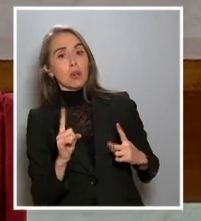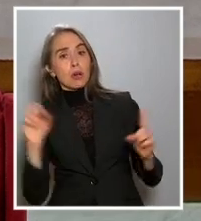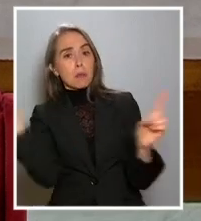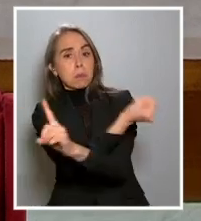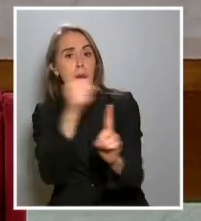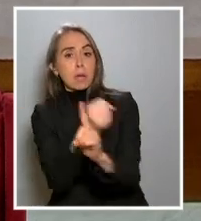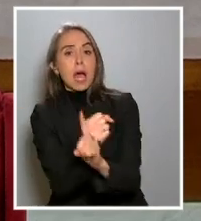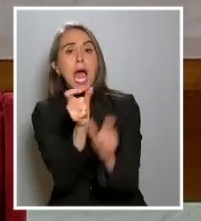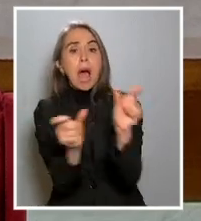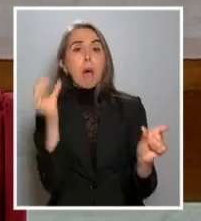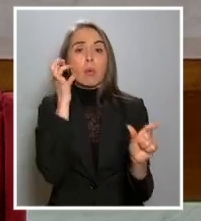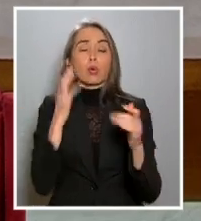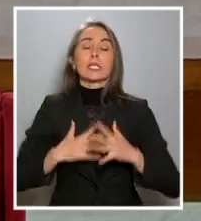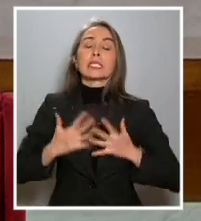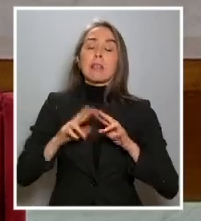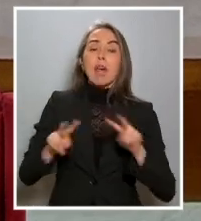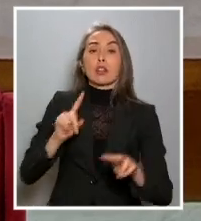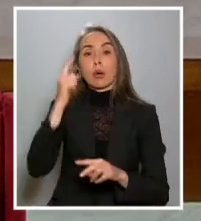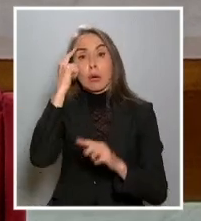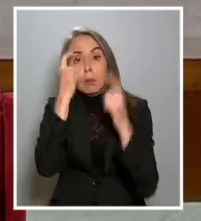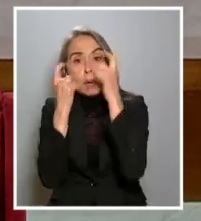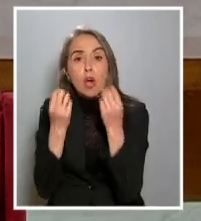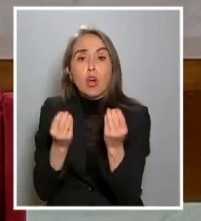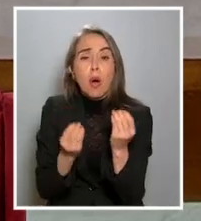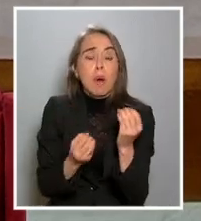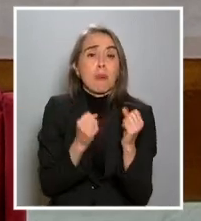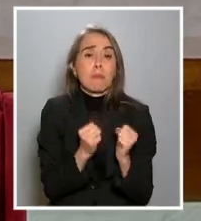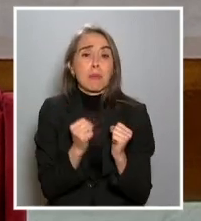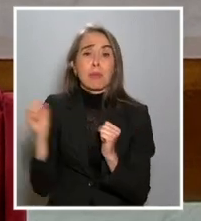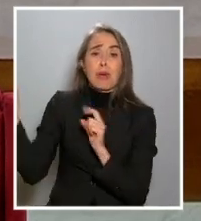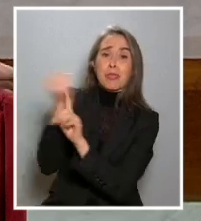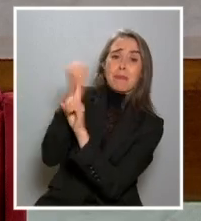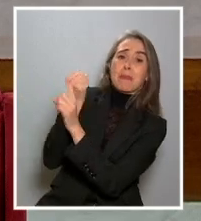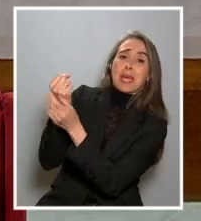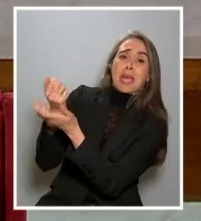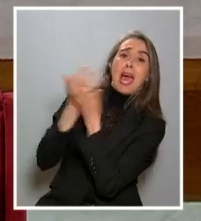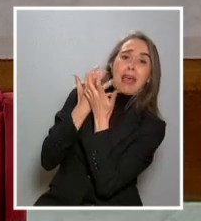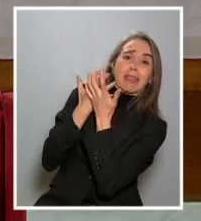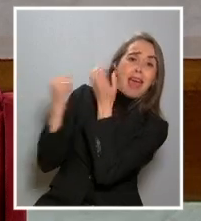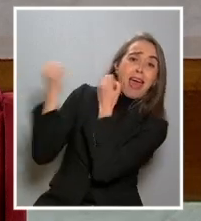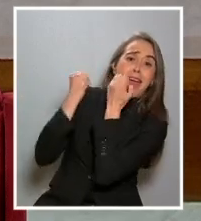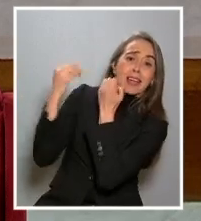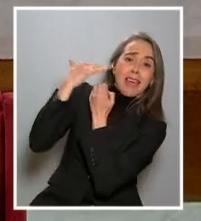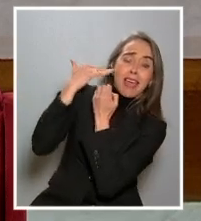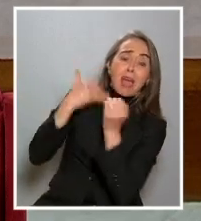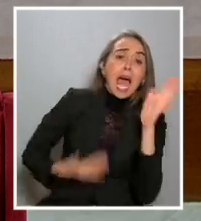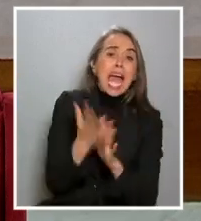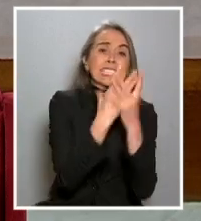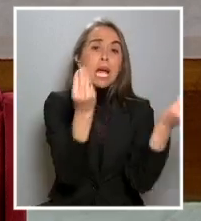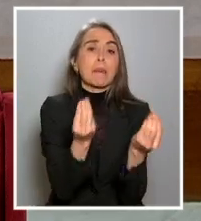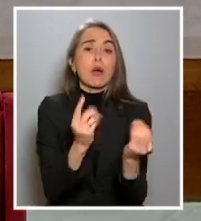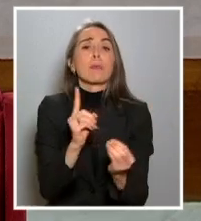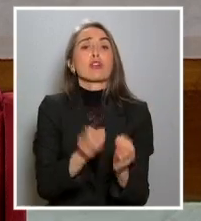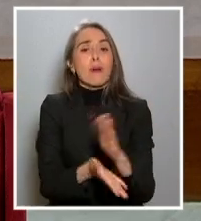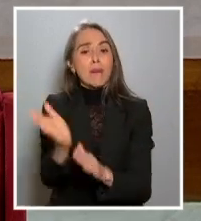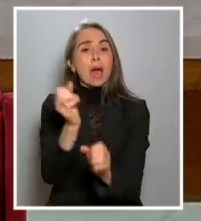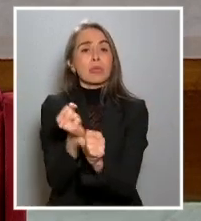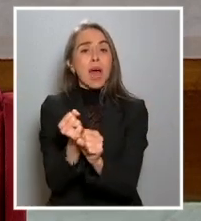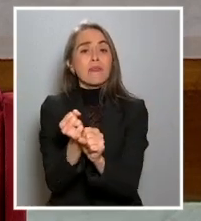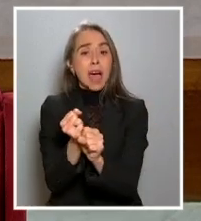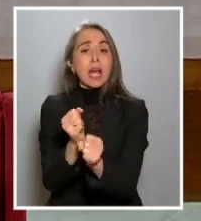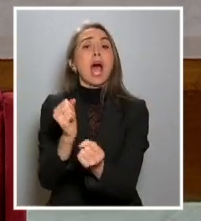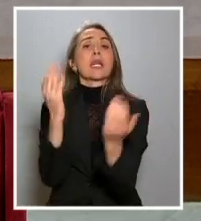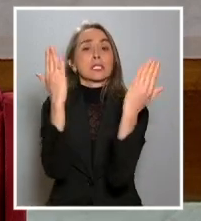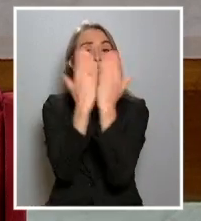sentirse tranquilas, sin tener que estar pensando cómo escapar o defenderse de un eventual ataque. Hasta que puedan trabajar y estudiar en lugares libres de abuso